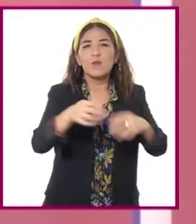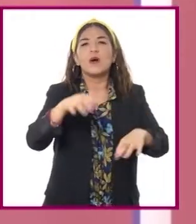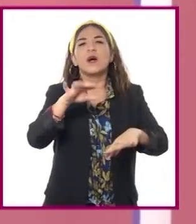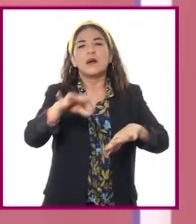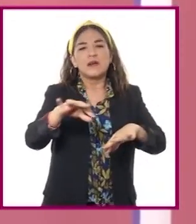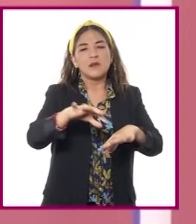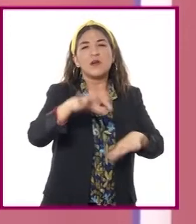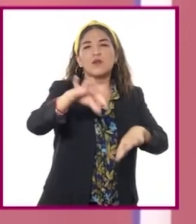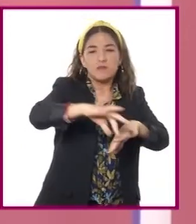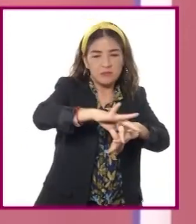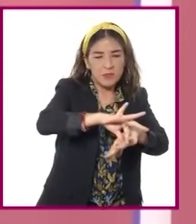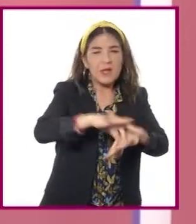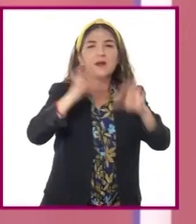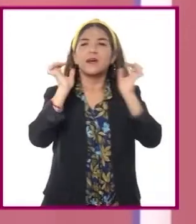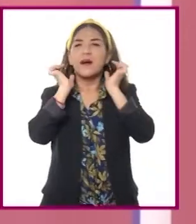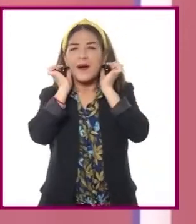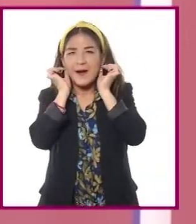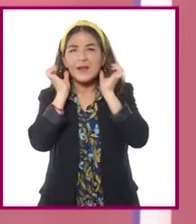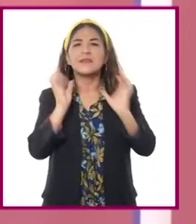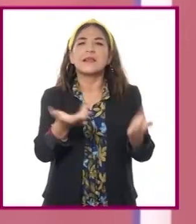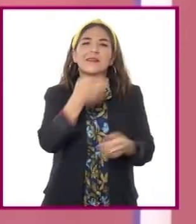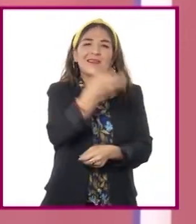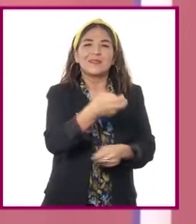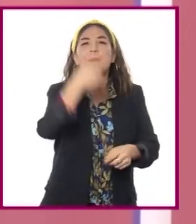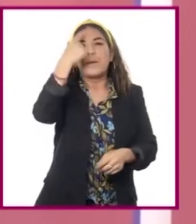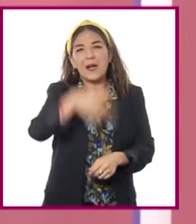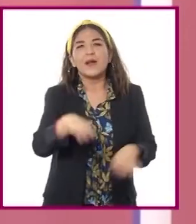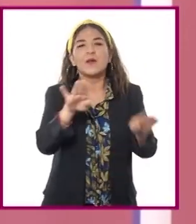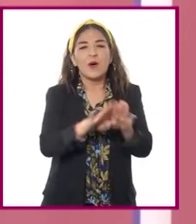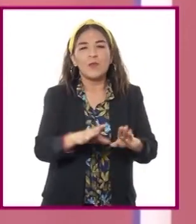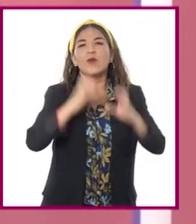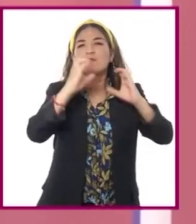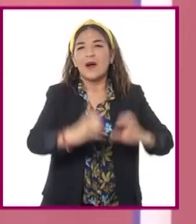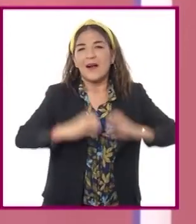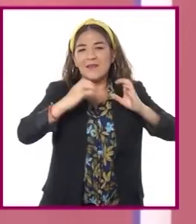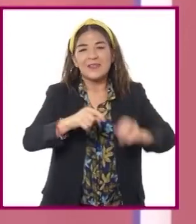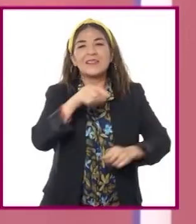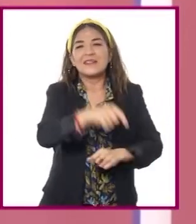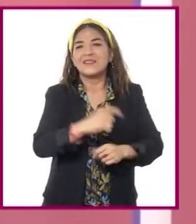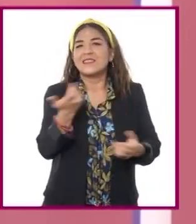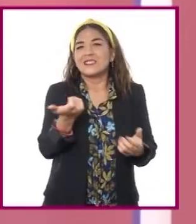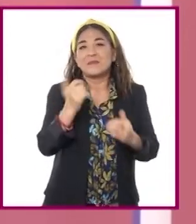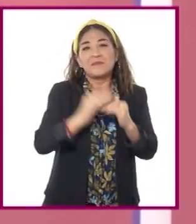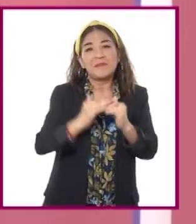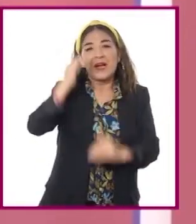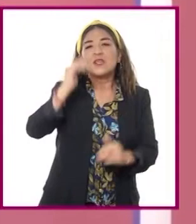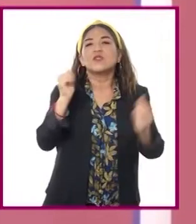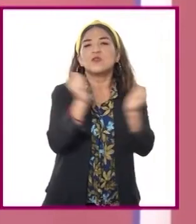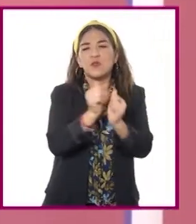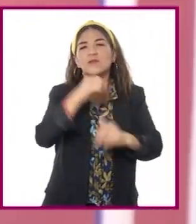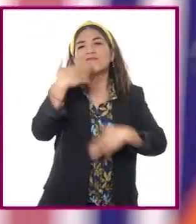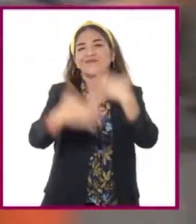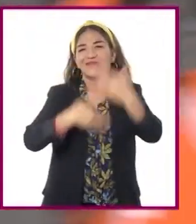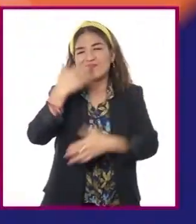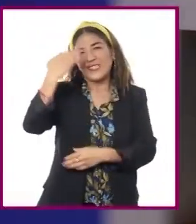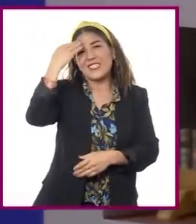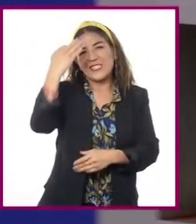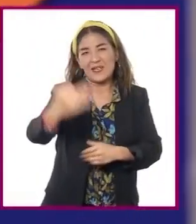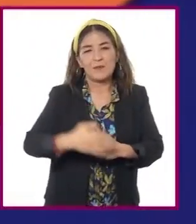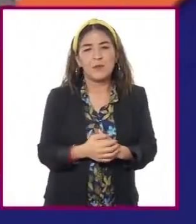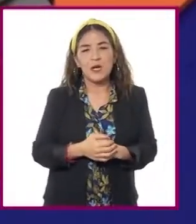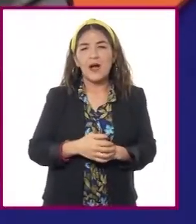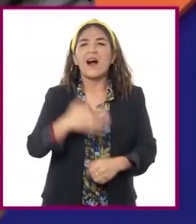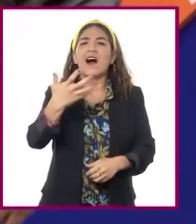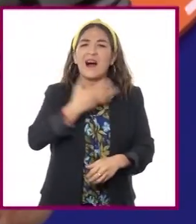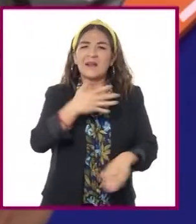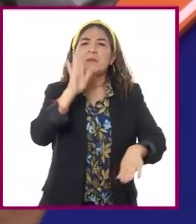y orfebrería, precisamente por su capacidad de permanecer prácticamente inalterables con el paso del tiempo. Hay